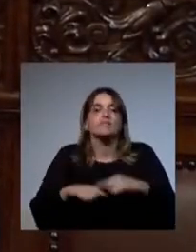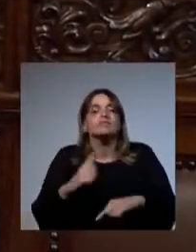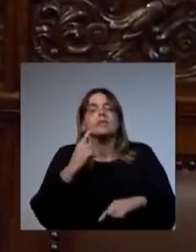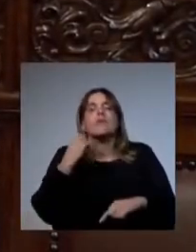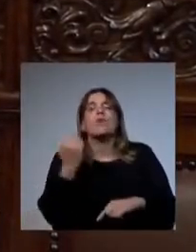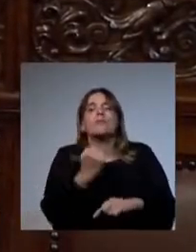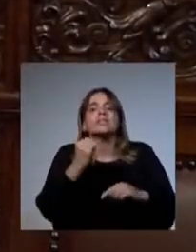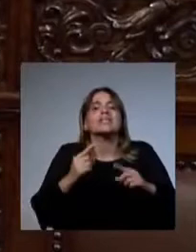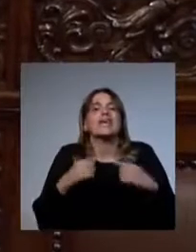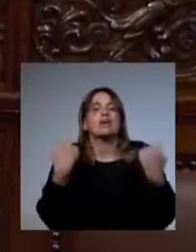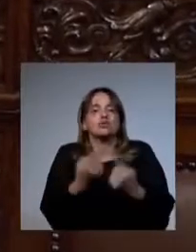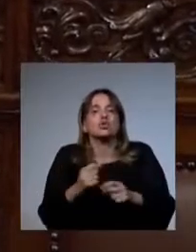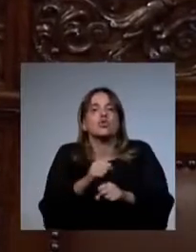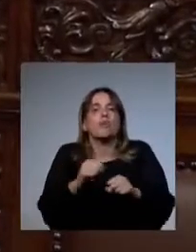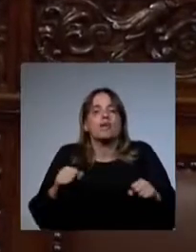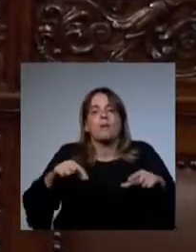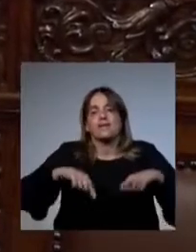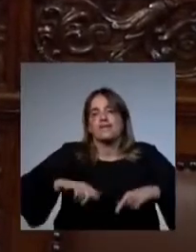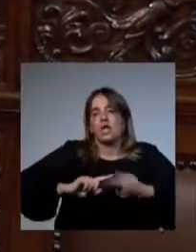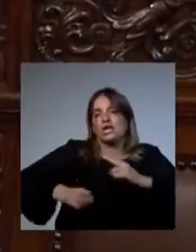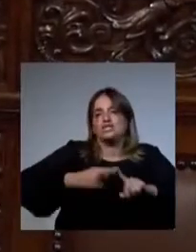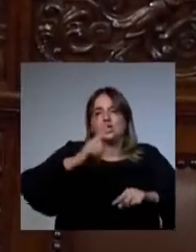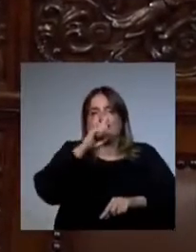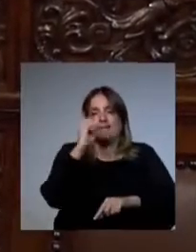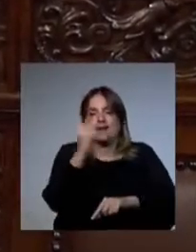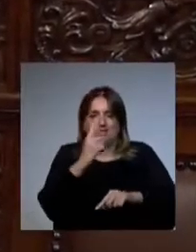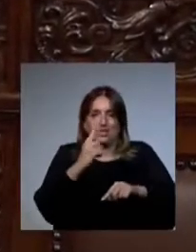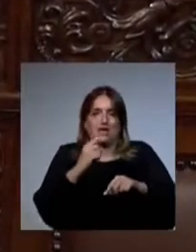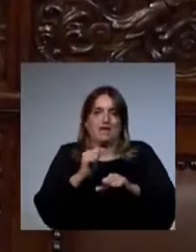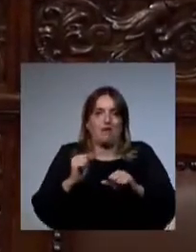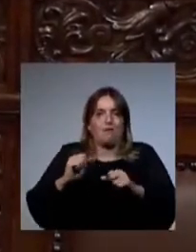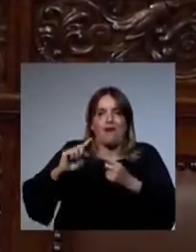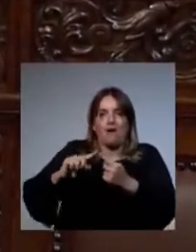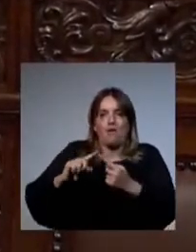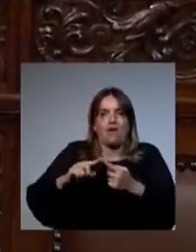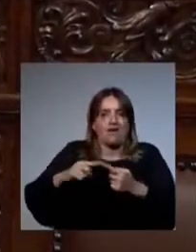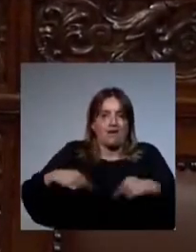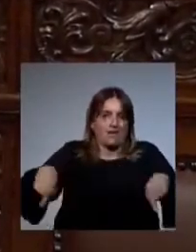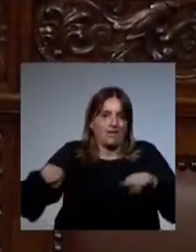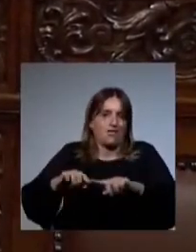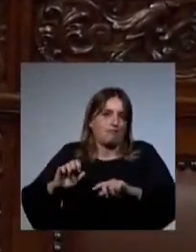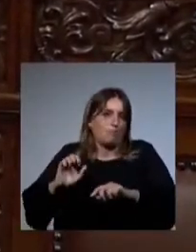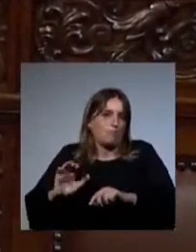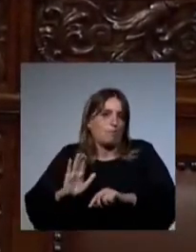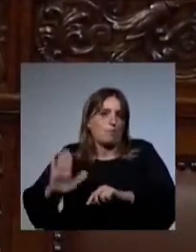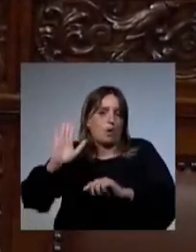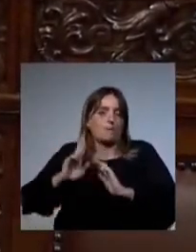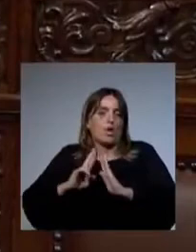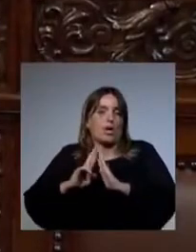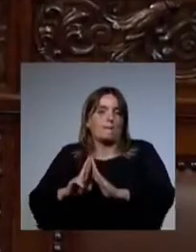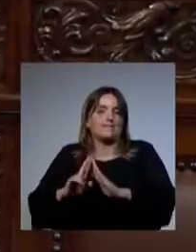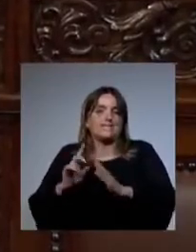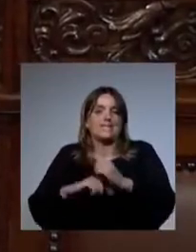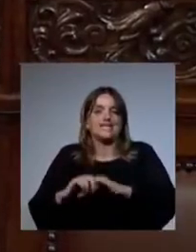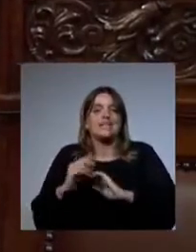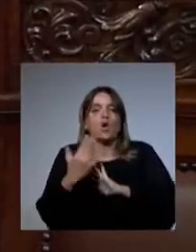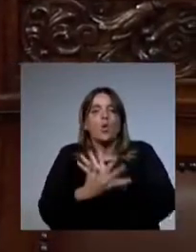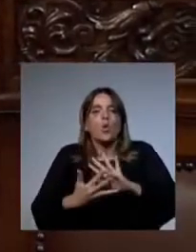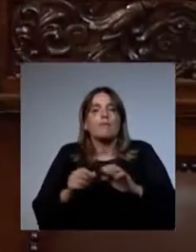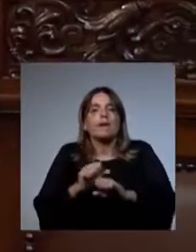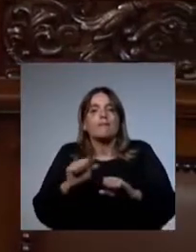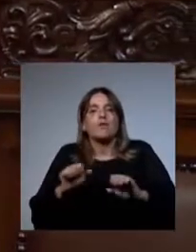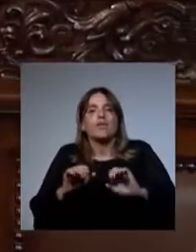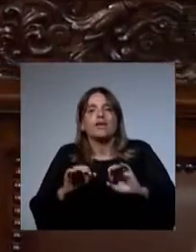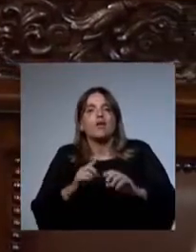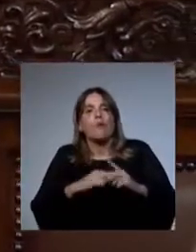capacidad negociadora de nuestra Cancillería y el resto de la diplomacia para poder liberarnos